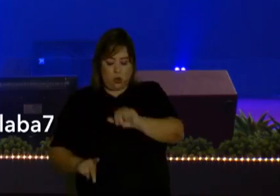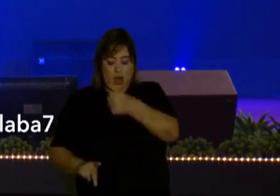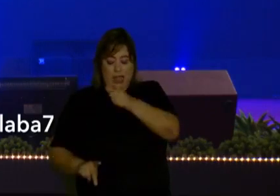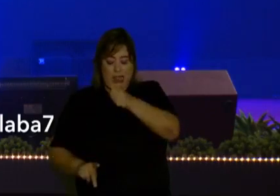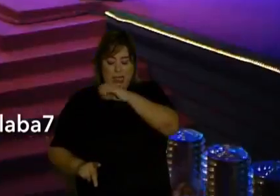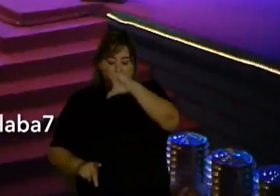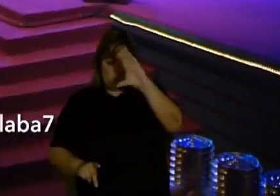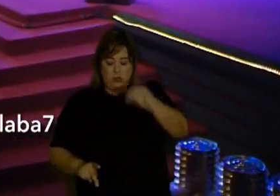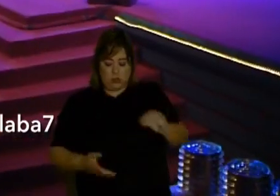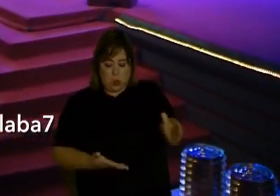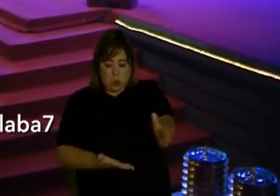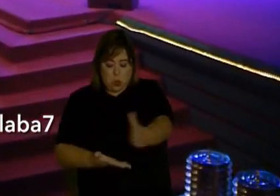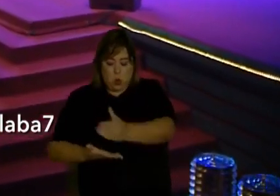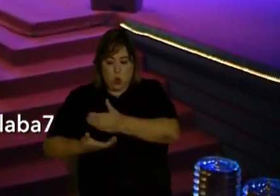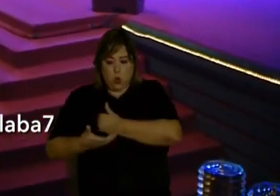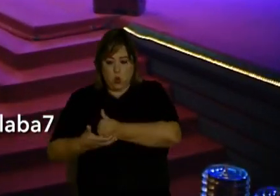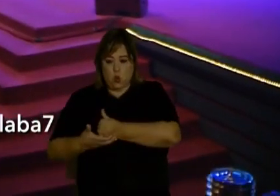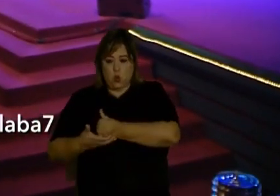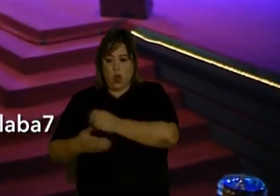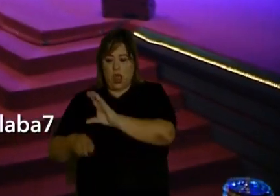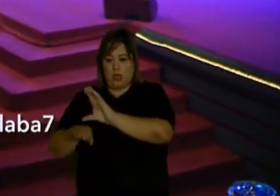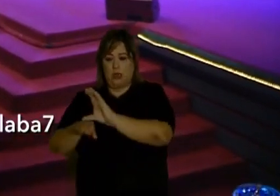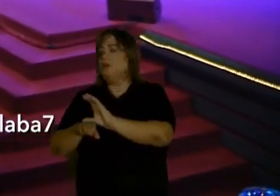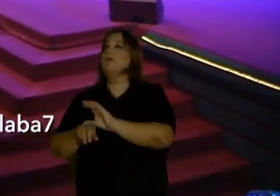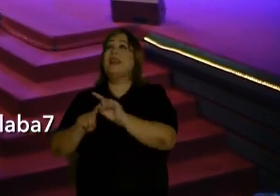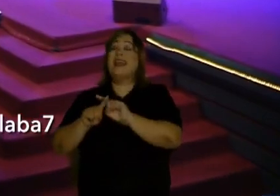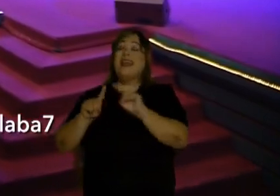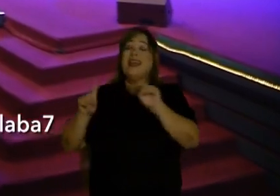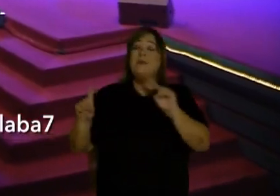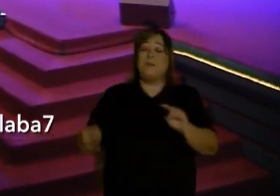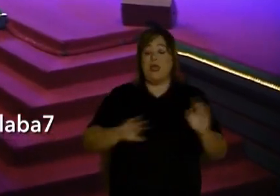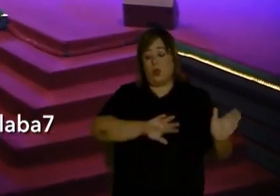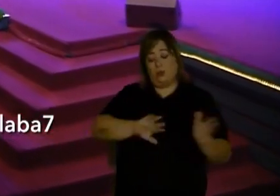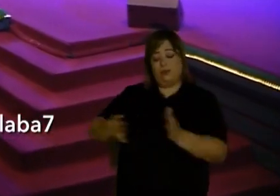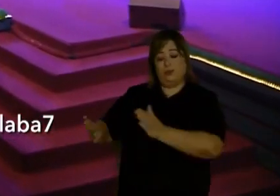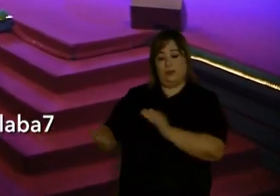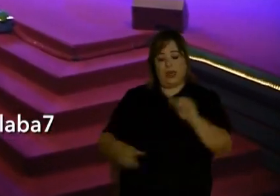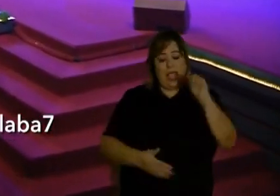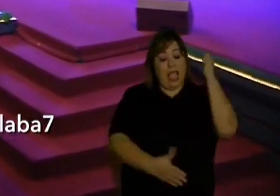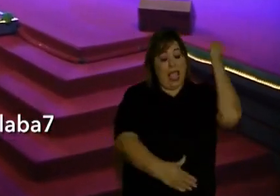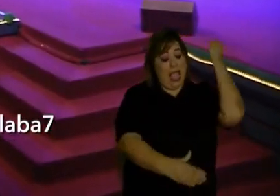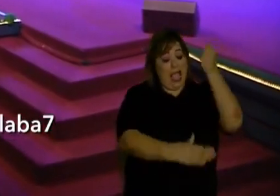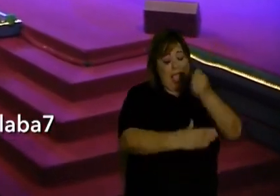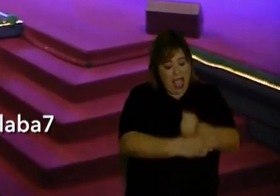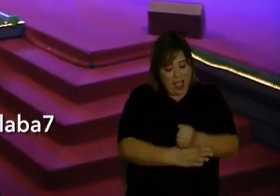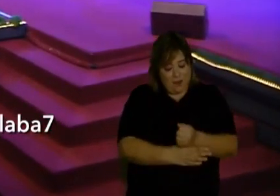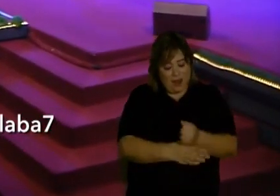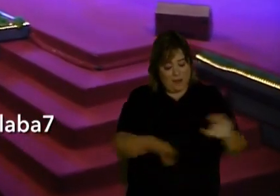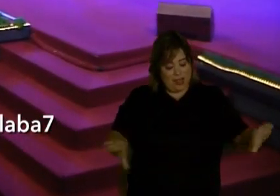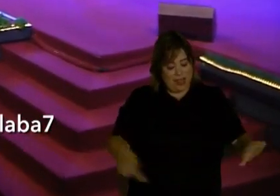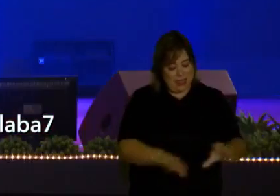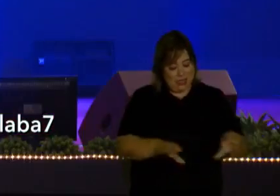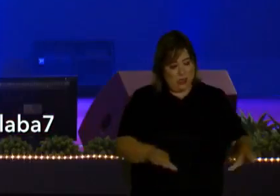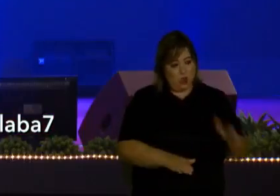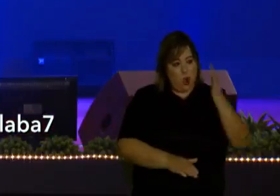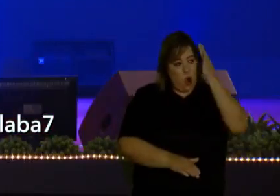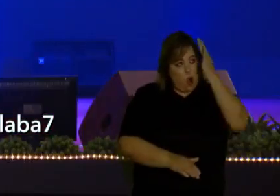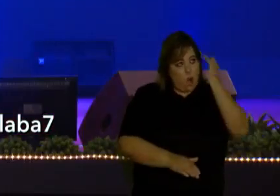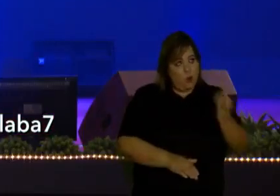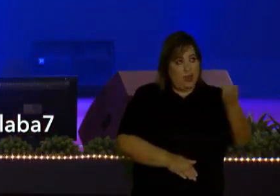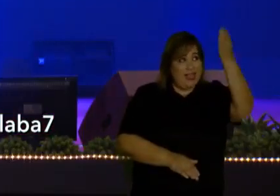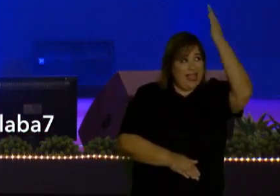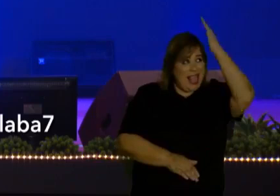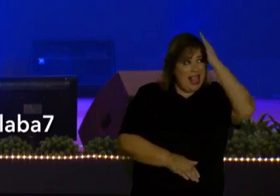favor. Abraham lo entendió, lo hizo por revelación. Esto se te tiene que